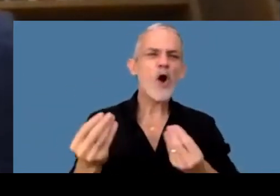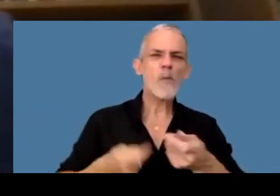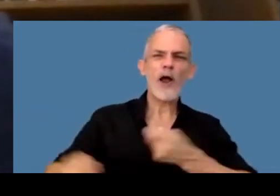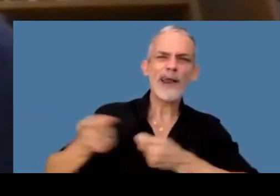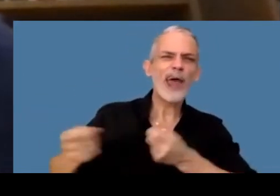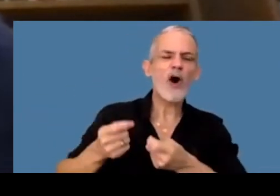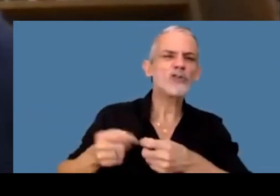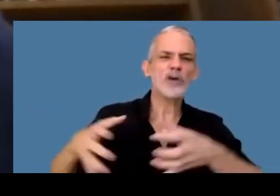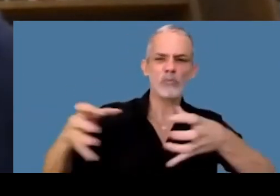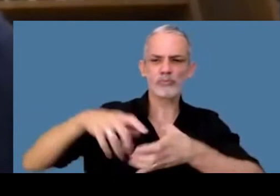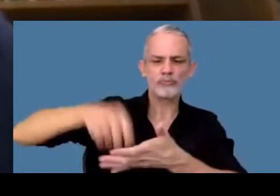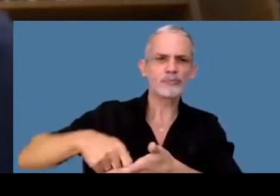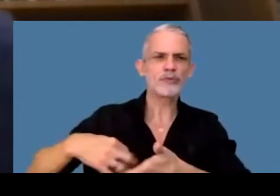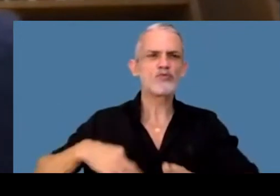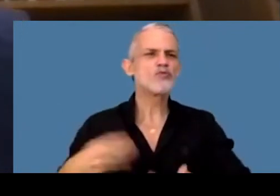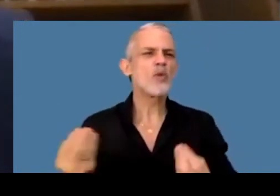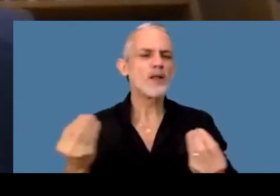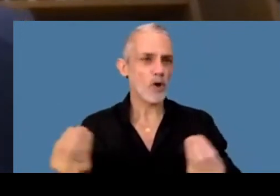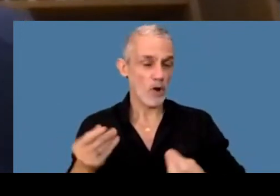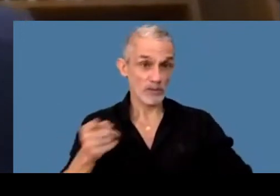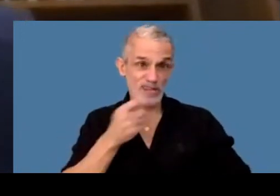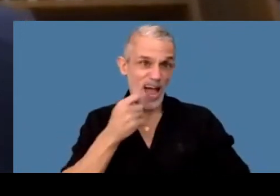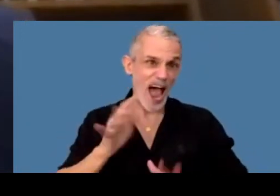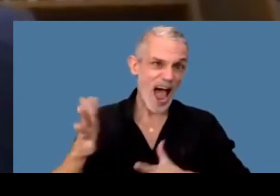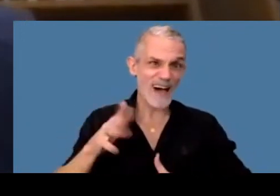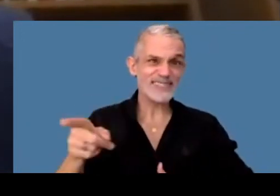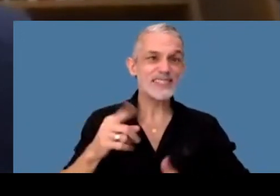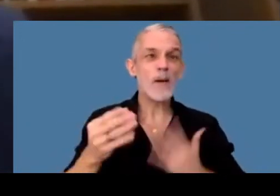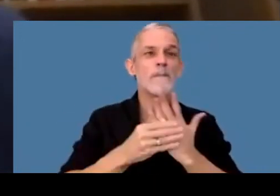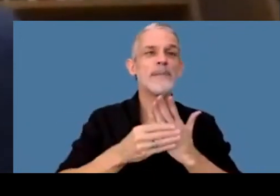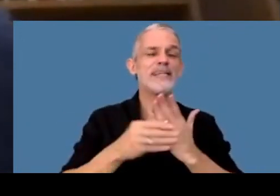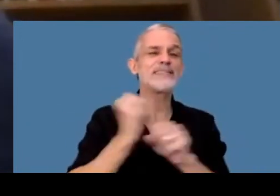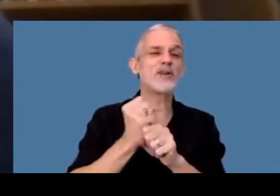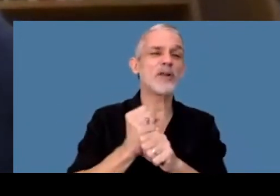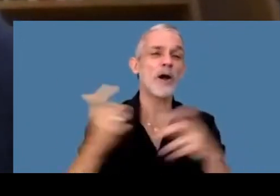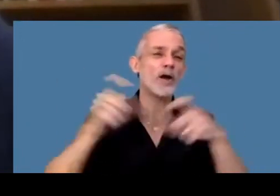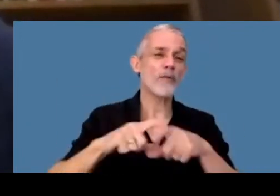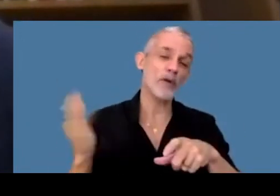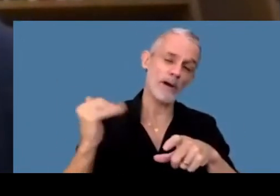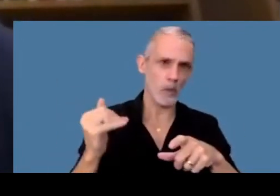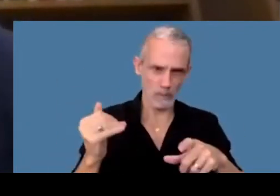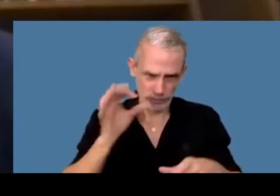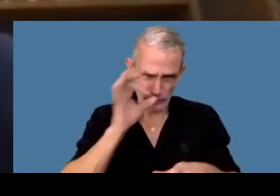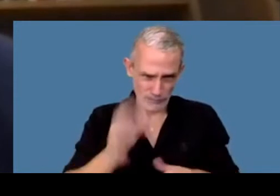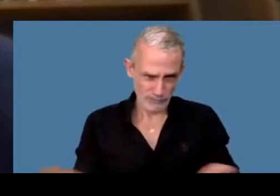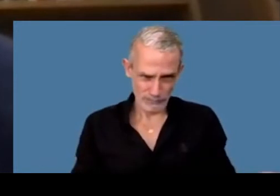convenio colectivo. ¿Saben cuál es el tema? Si alguna vez el Ministerio de Trabajo le da una audiencia.